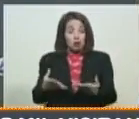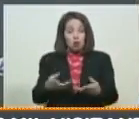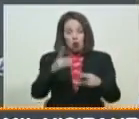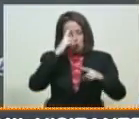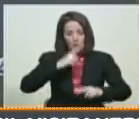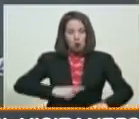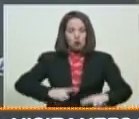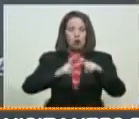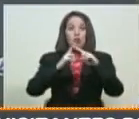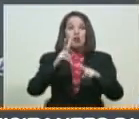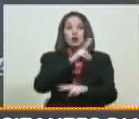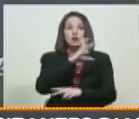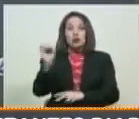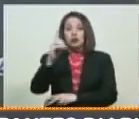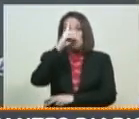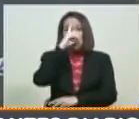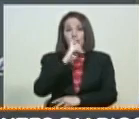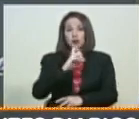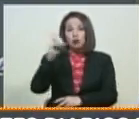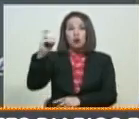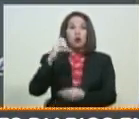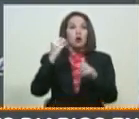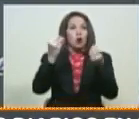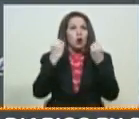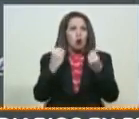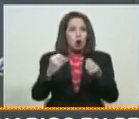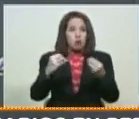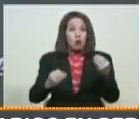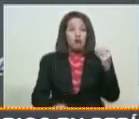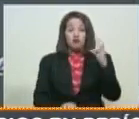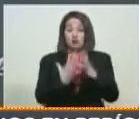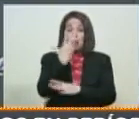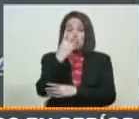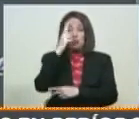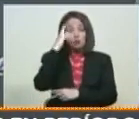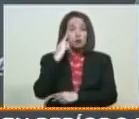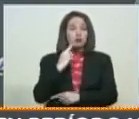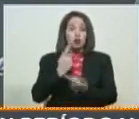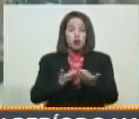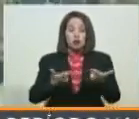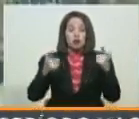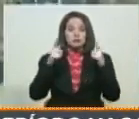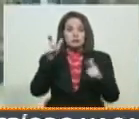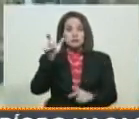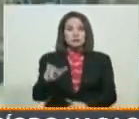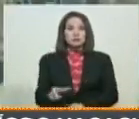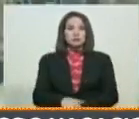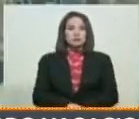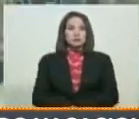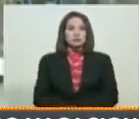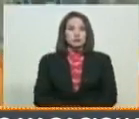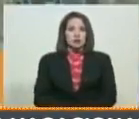los 200 años del periódico fundado por el libertador Simón Bolívar.